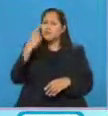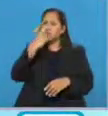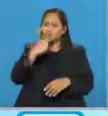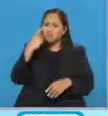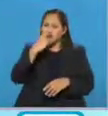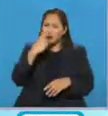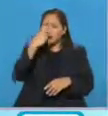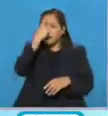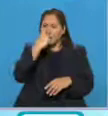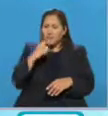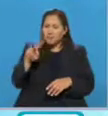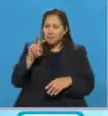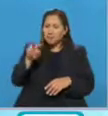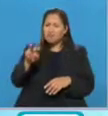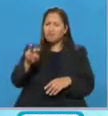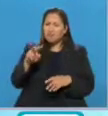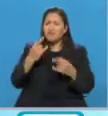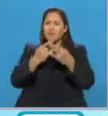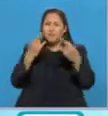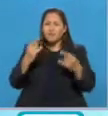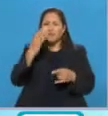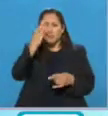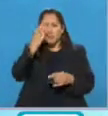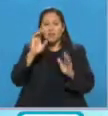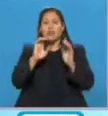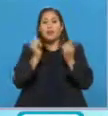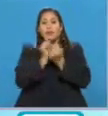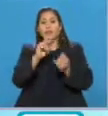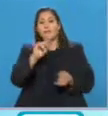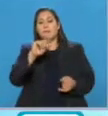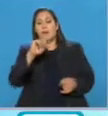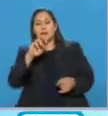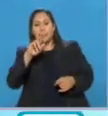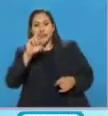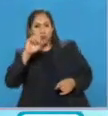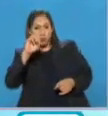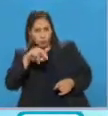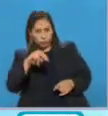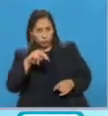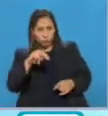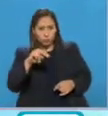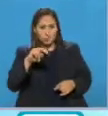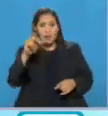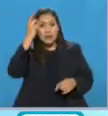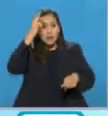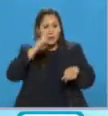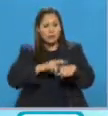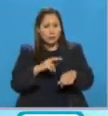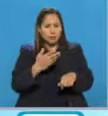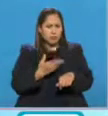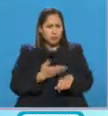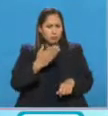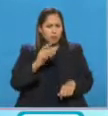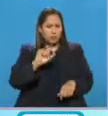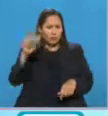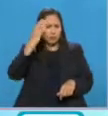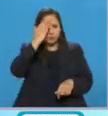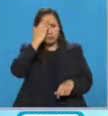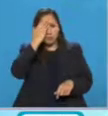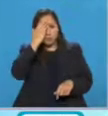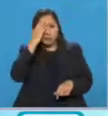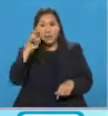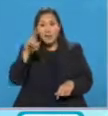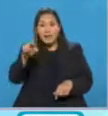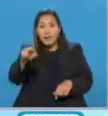una propuesta radical, o como la de Patterson, de Jim Jarmusch, un director muy conocido, que lo que está haciendo